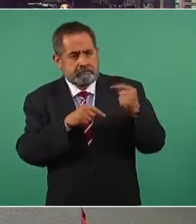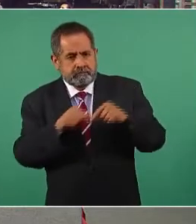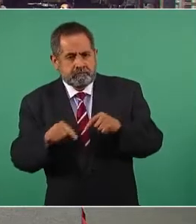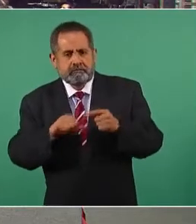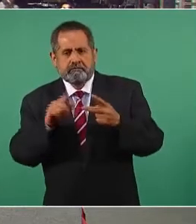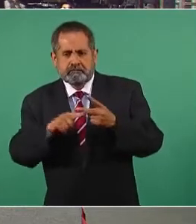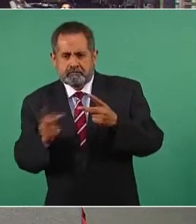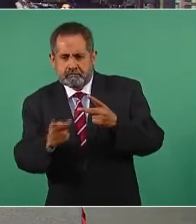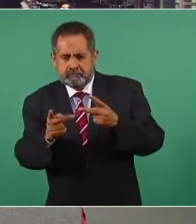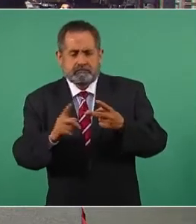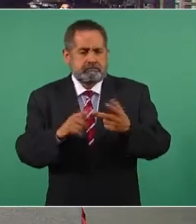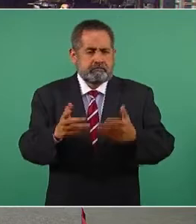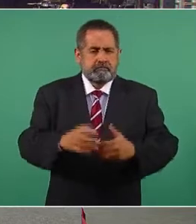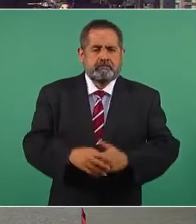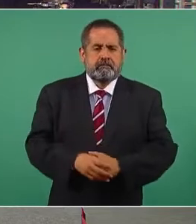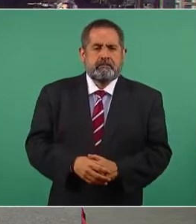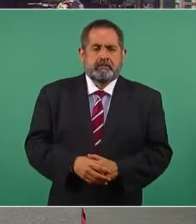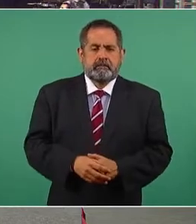otra pregunta.